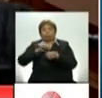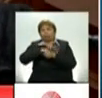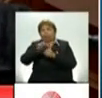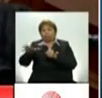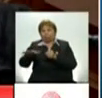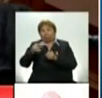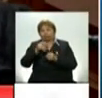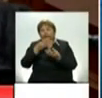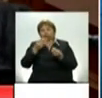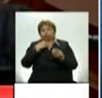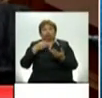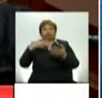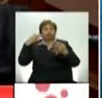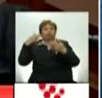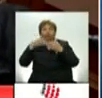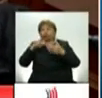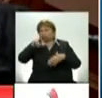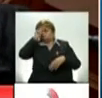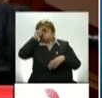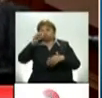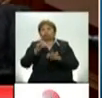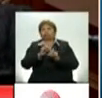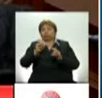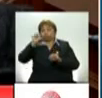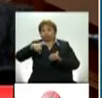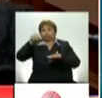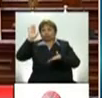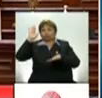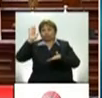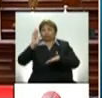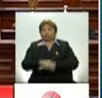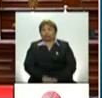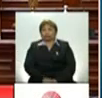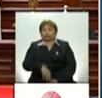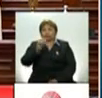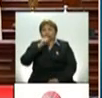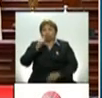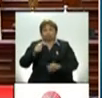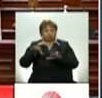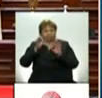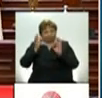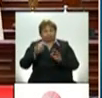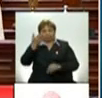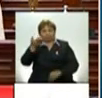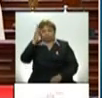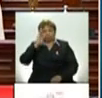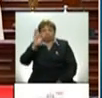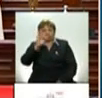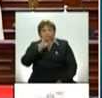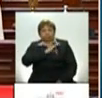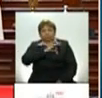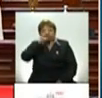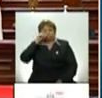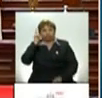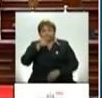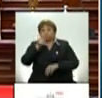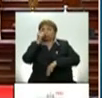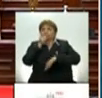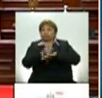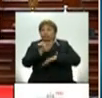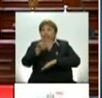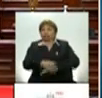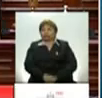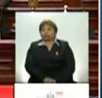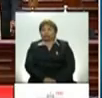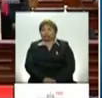puede aparecer gente que ha fallecido y que vota, ¿no? Sorprendentemente. Esto ocurrió, por ejemplo, en una